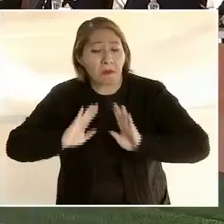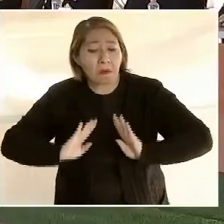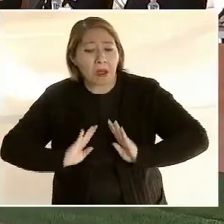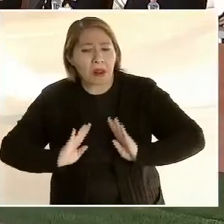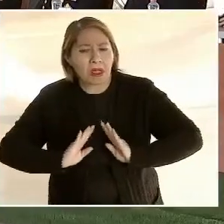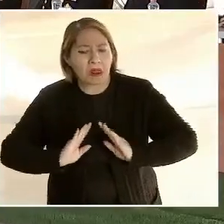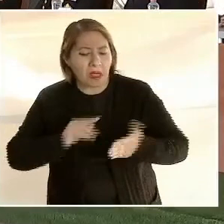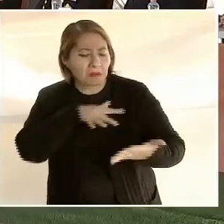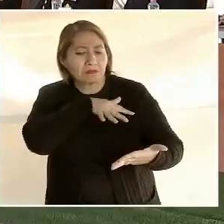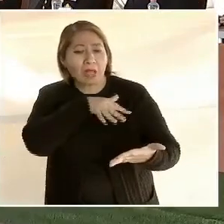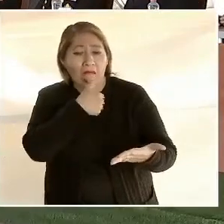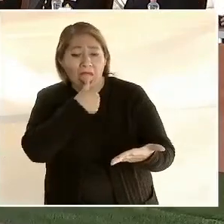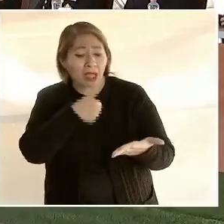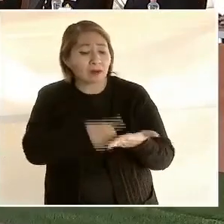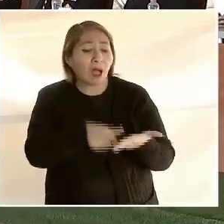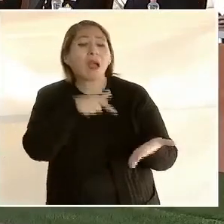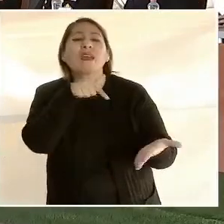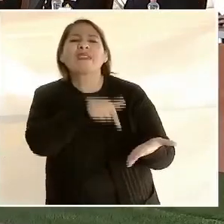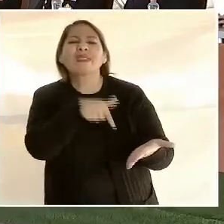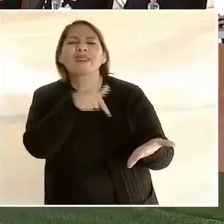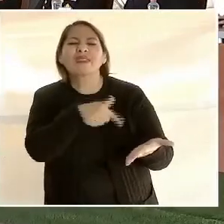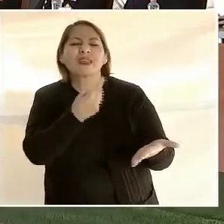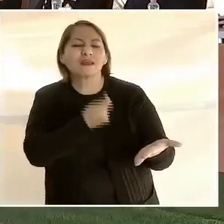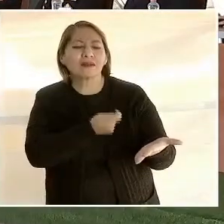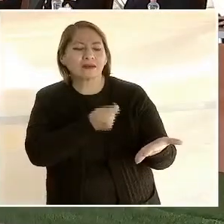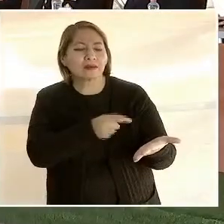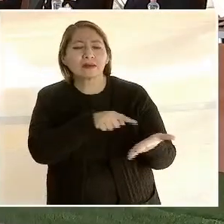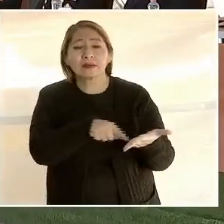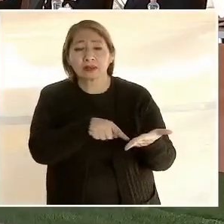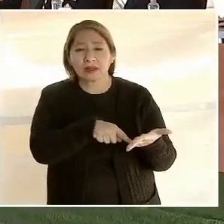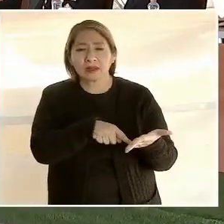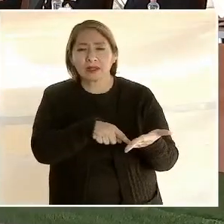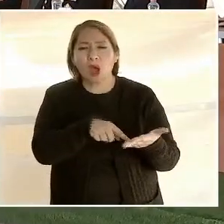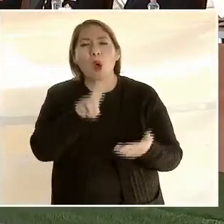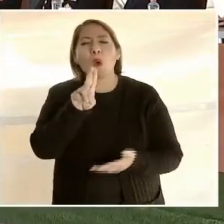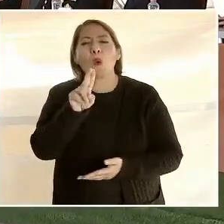El texto del usurpador